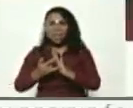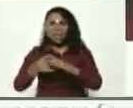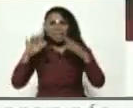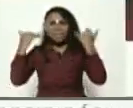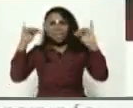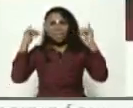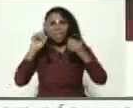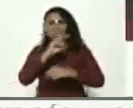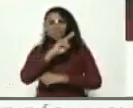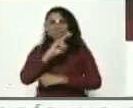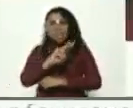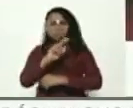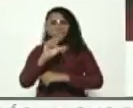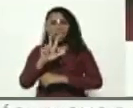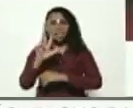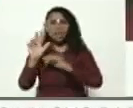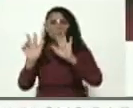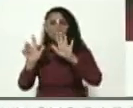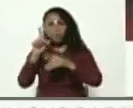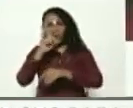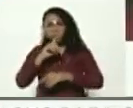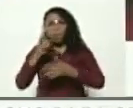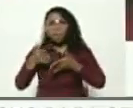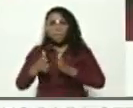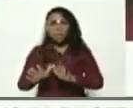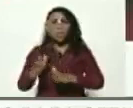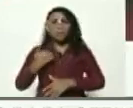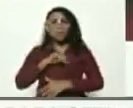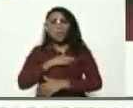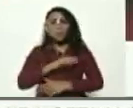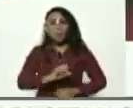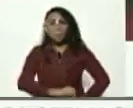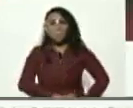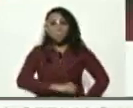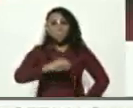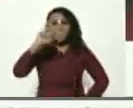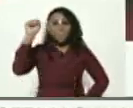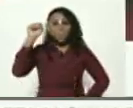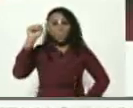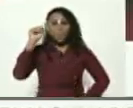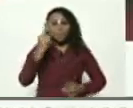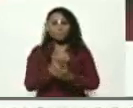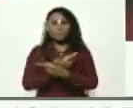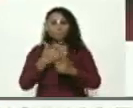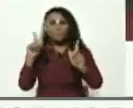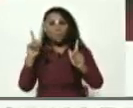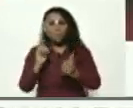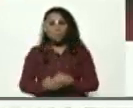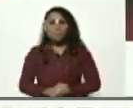conmemorar los 238 años del natalicio de nuestro libertador en libertad,